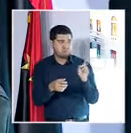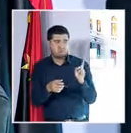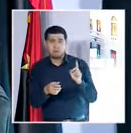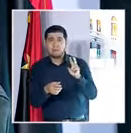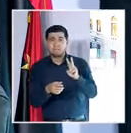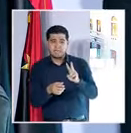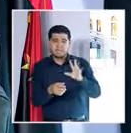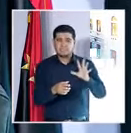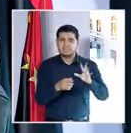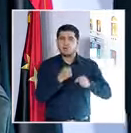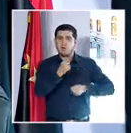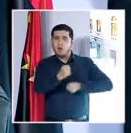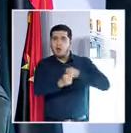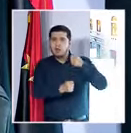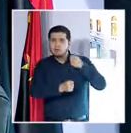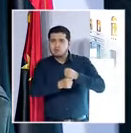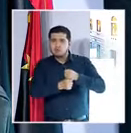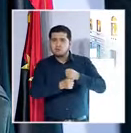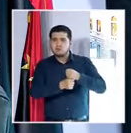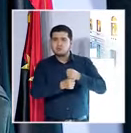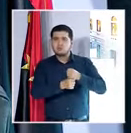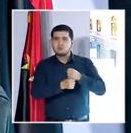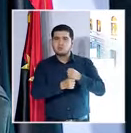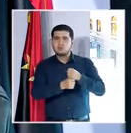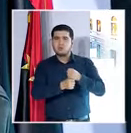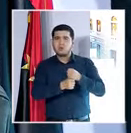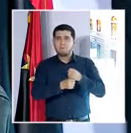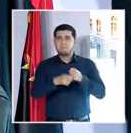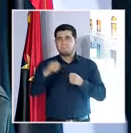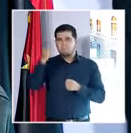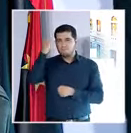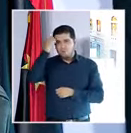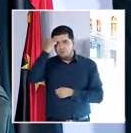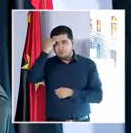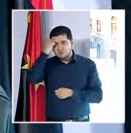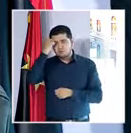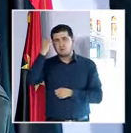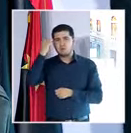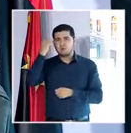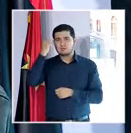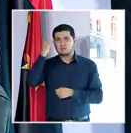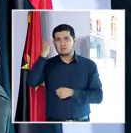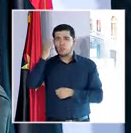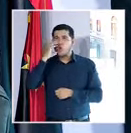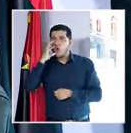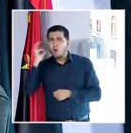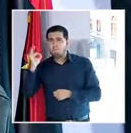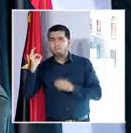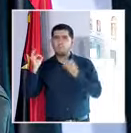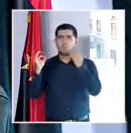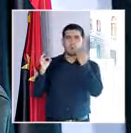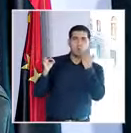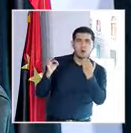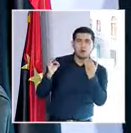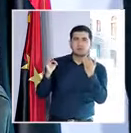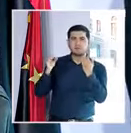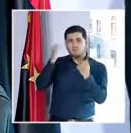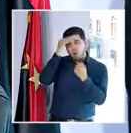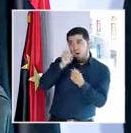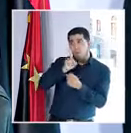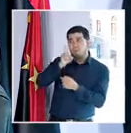años un grupo de hombres y mujeres, yo creo que en un